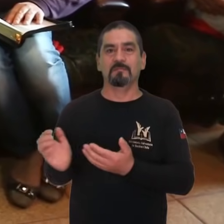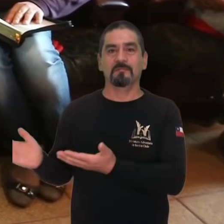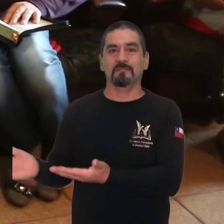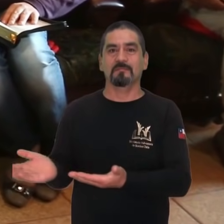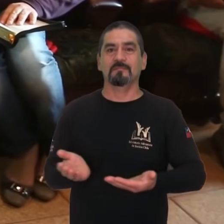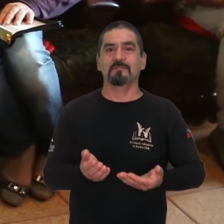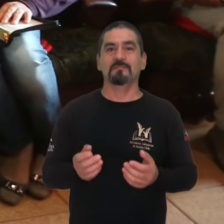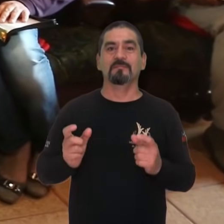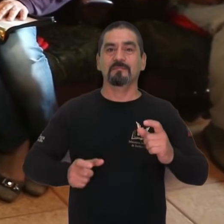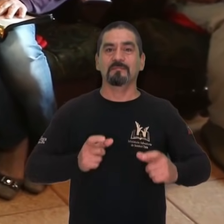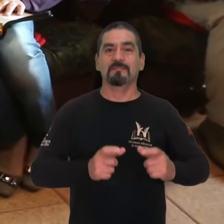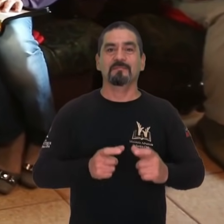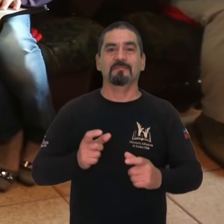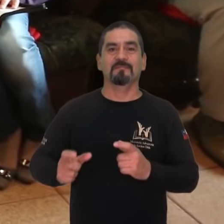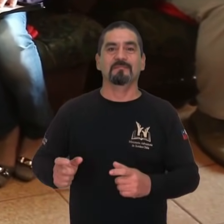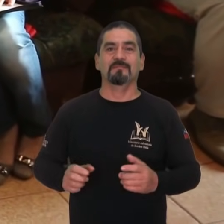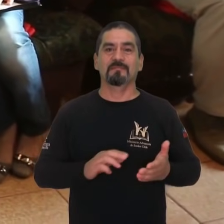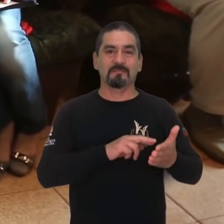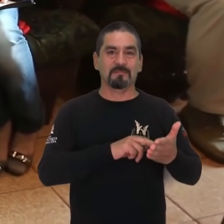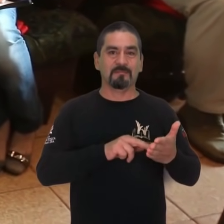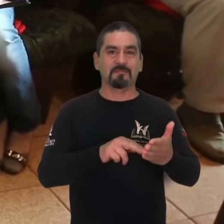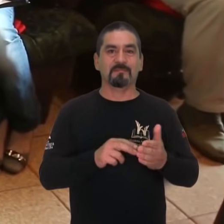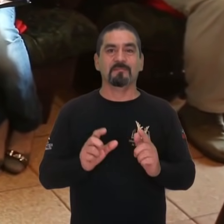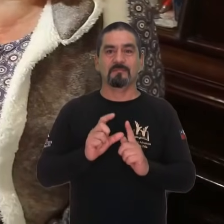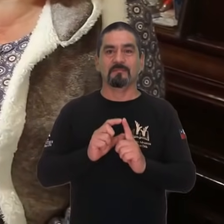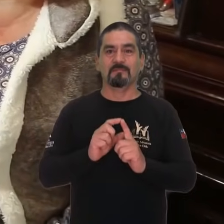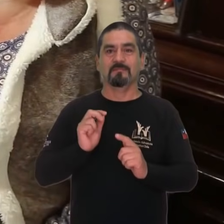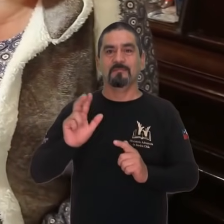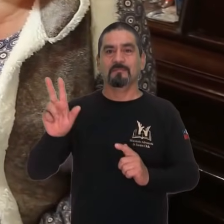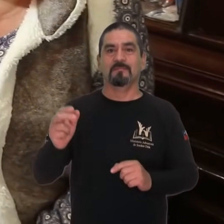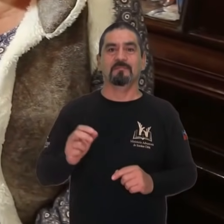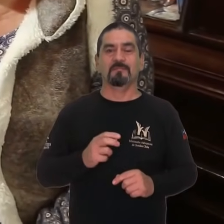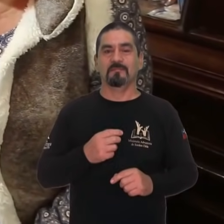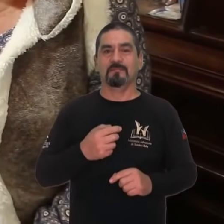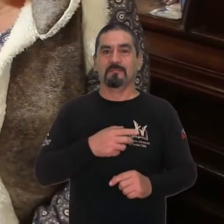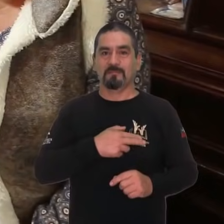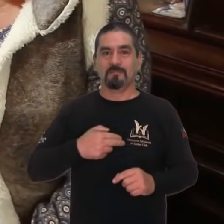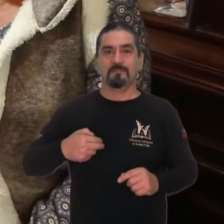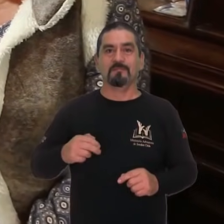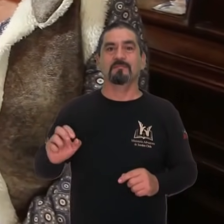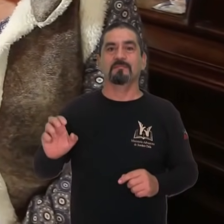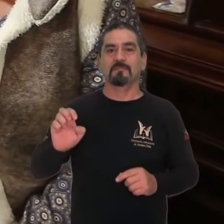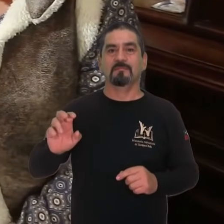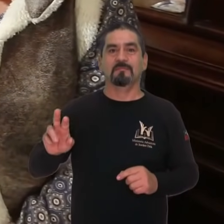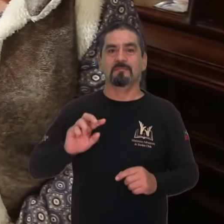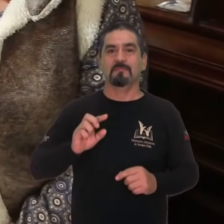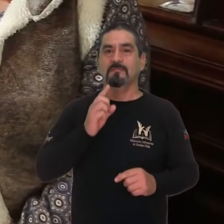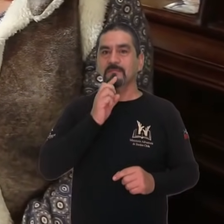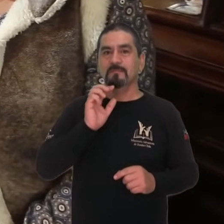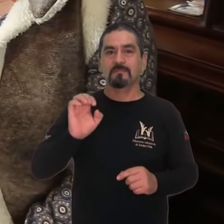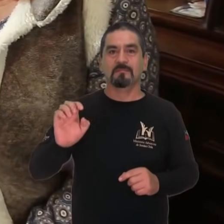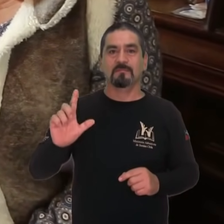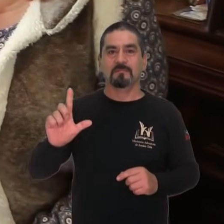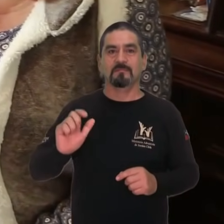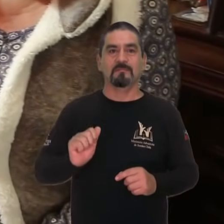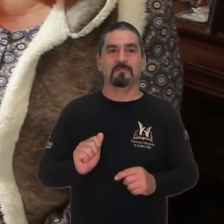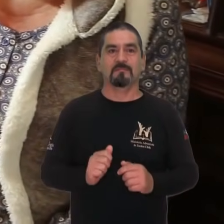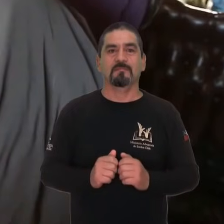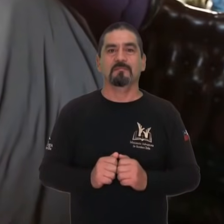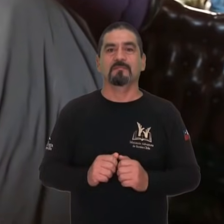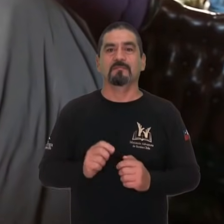algunos vecinos para estudiar la palabra de Dios. Yo soy Estela Villalba y este es mi marido, Omar